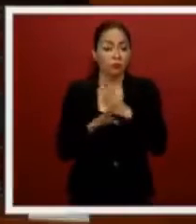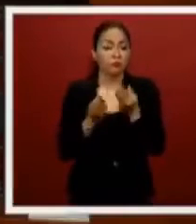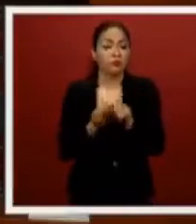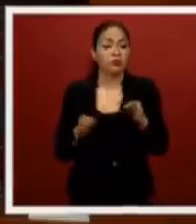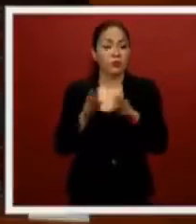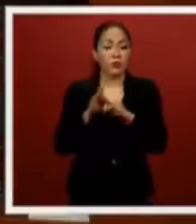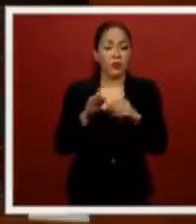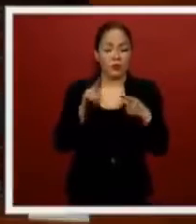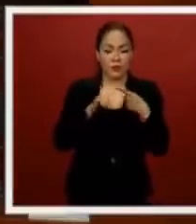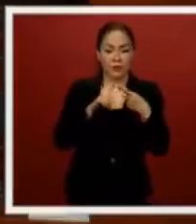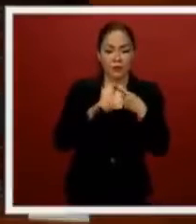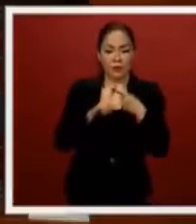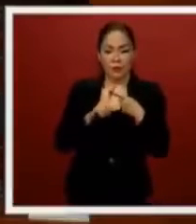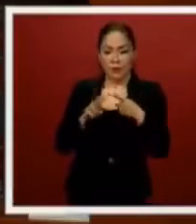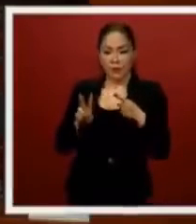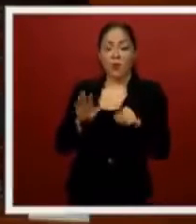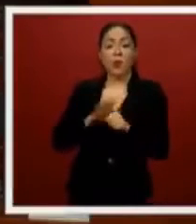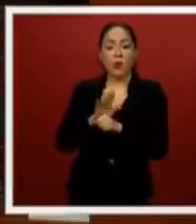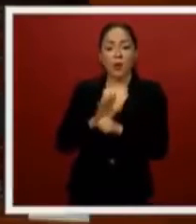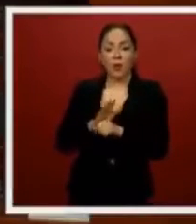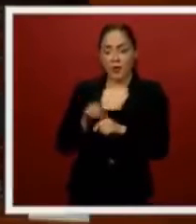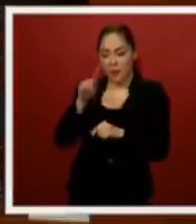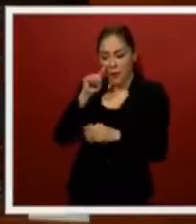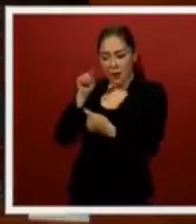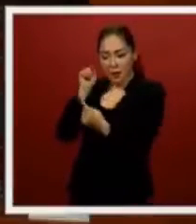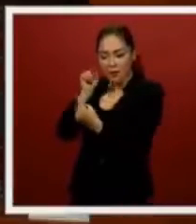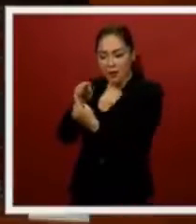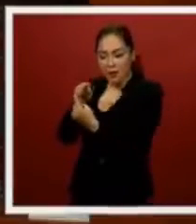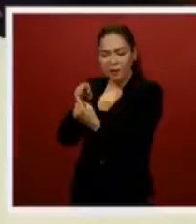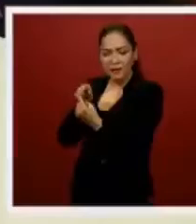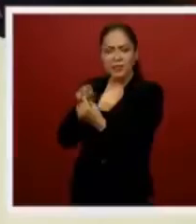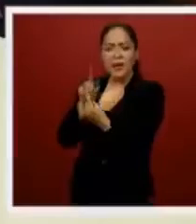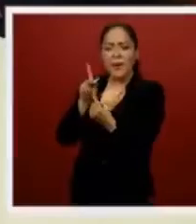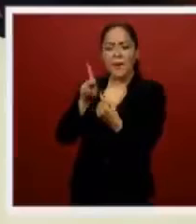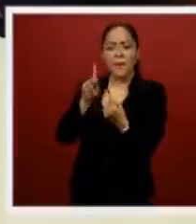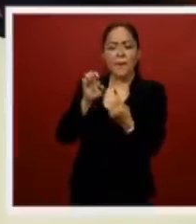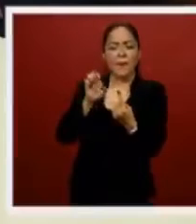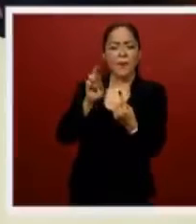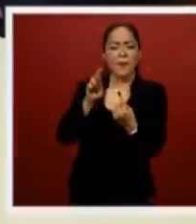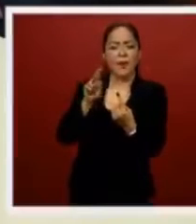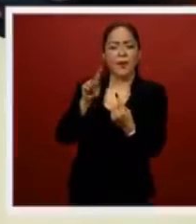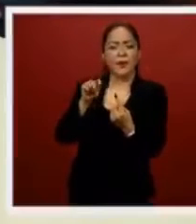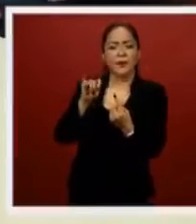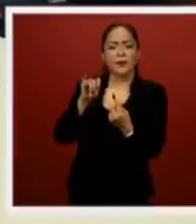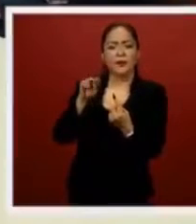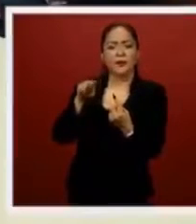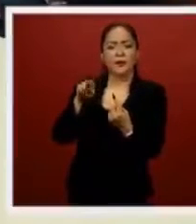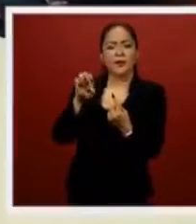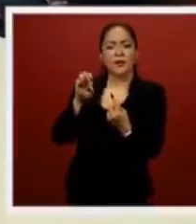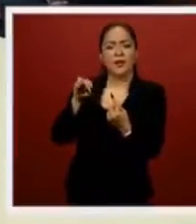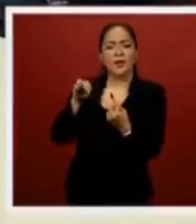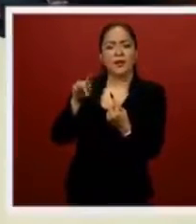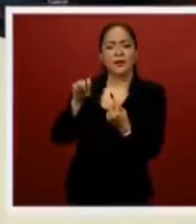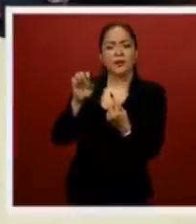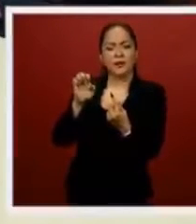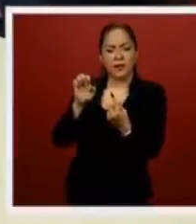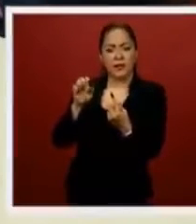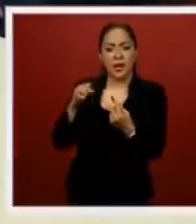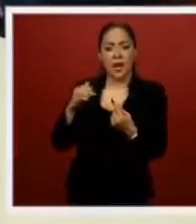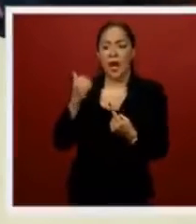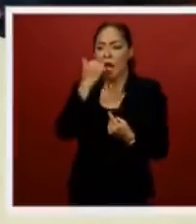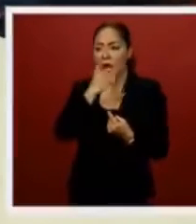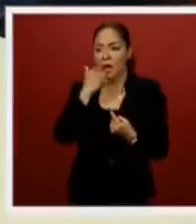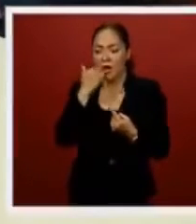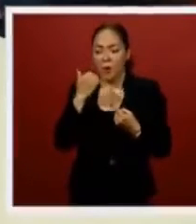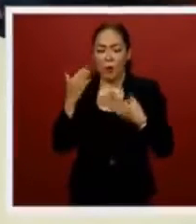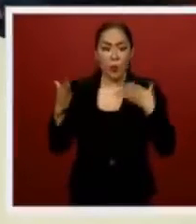Debe ser pertinente y relevante. ¿Qué significa pertinente? Que le entusiasme a los alumnos,